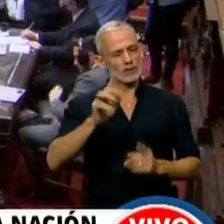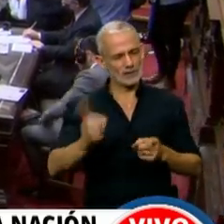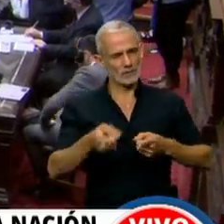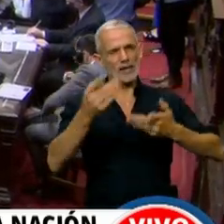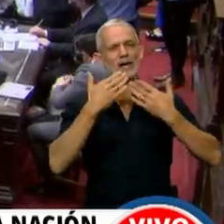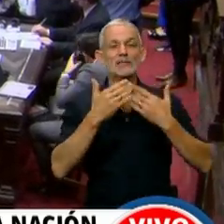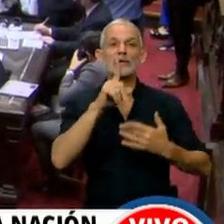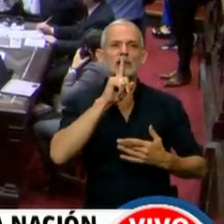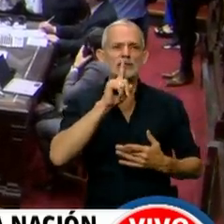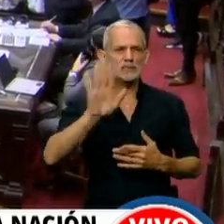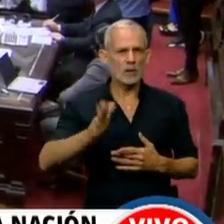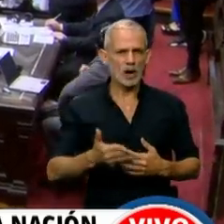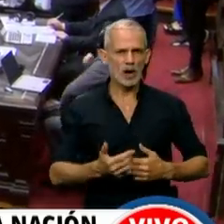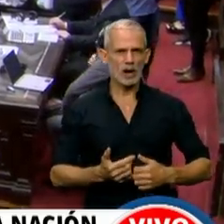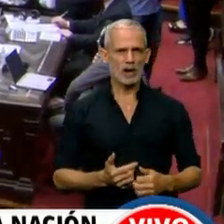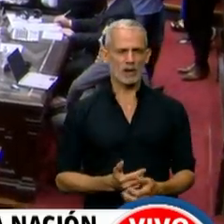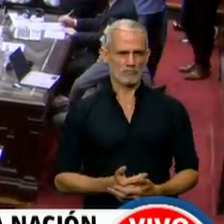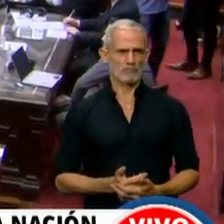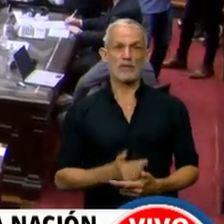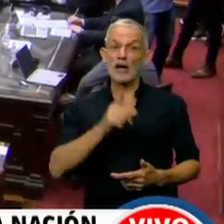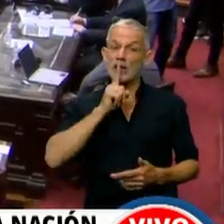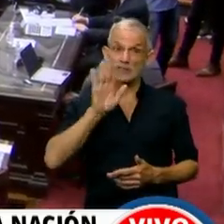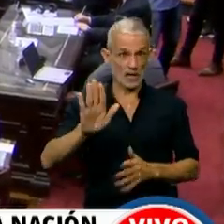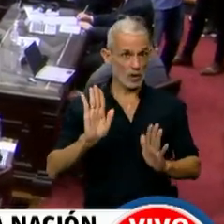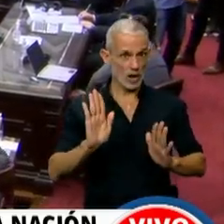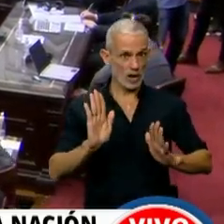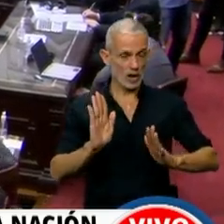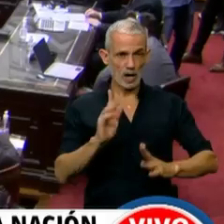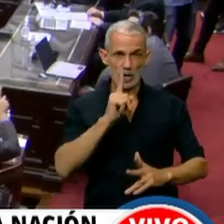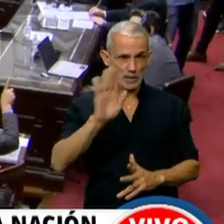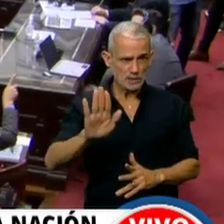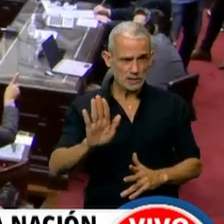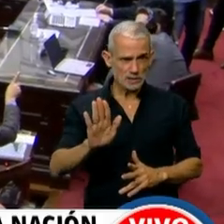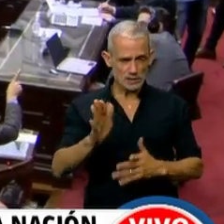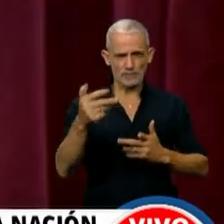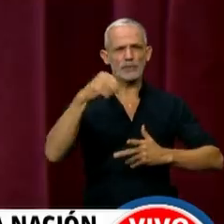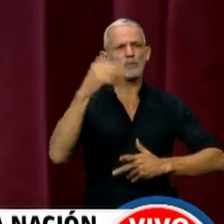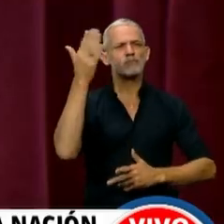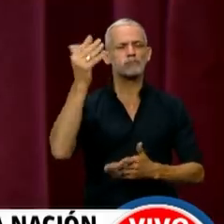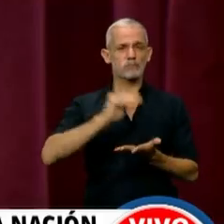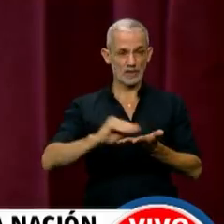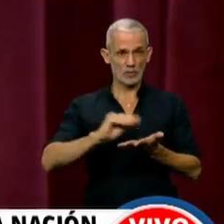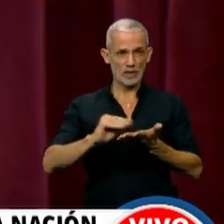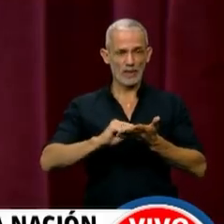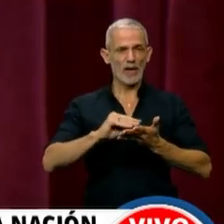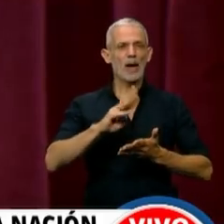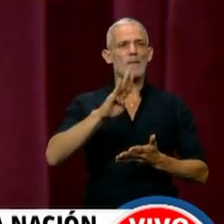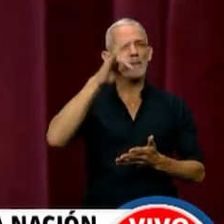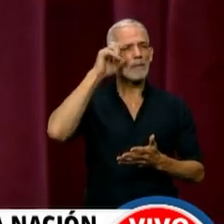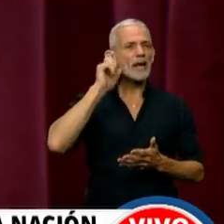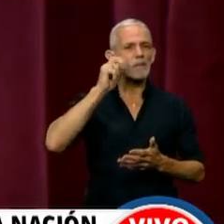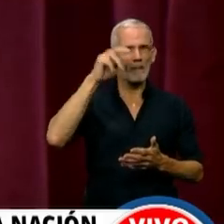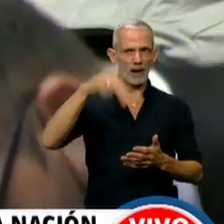también cállese la boca gracias cállese la boca en el uso de la palabra la diputada miriam